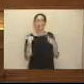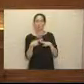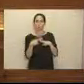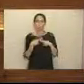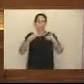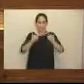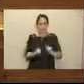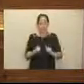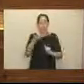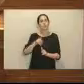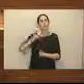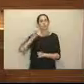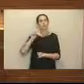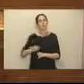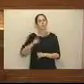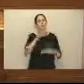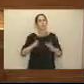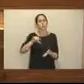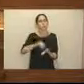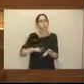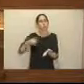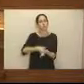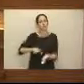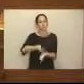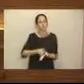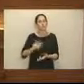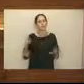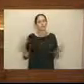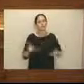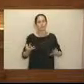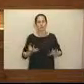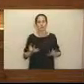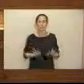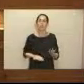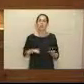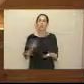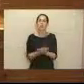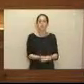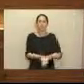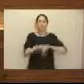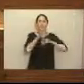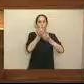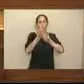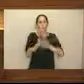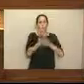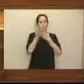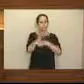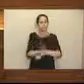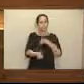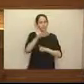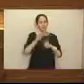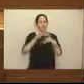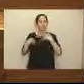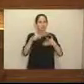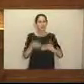interesante y que los ciudadanos yo creo que aprecian y que nos están demandando los partidos políticos, que es más rendición de cuentas, como usted decía, más transparencia. Y nosotros